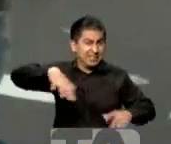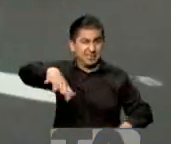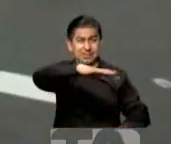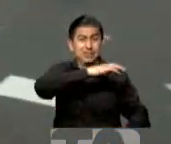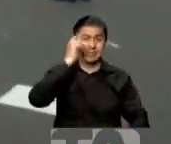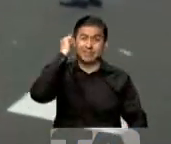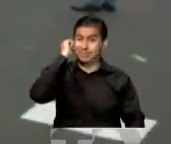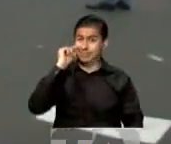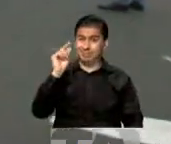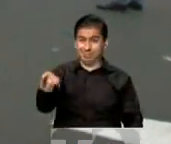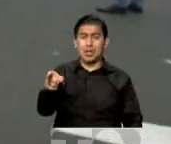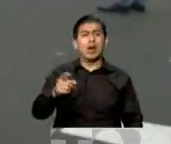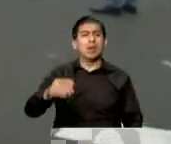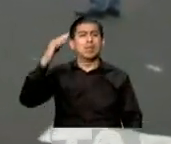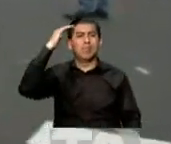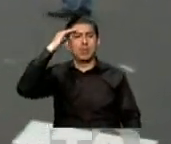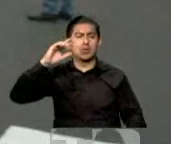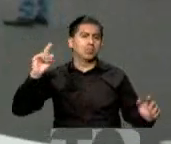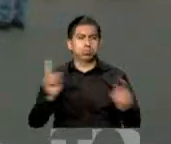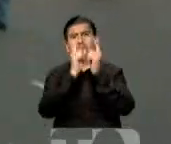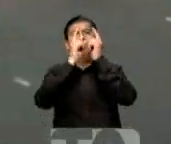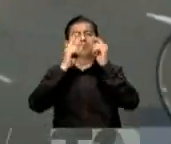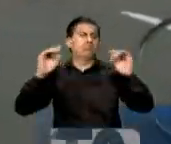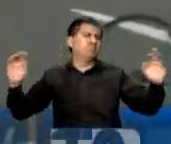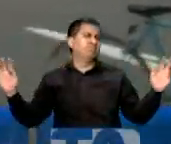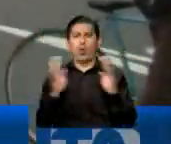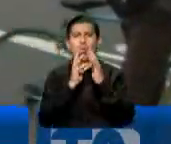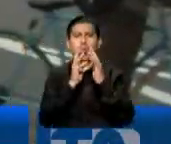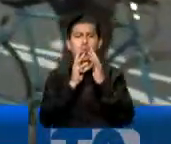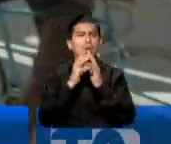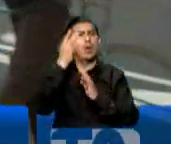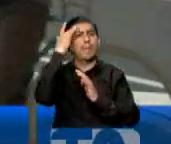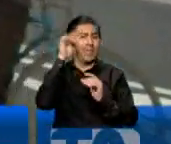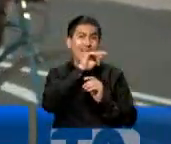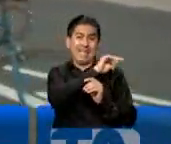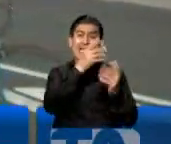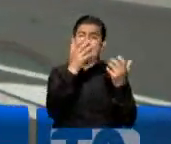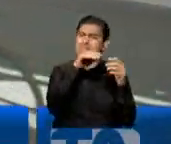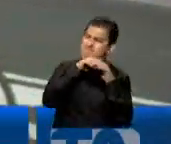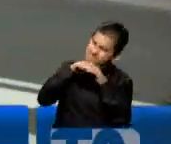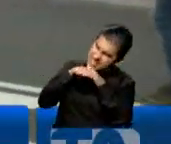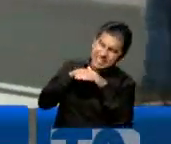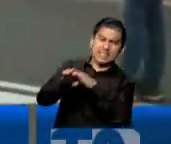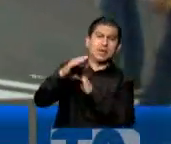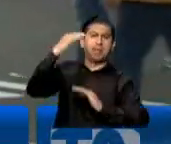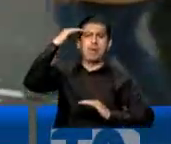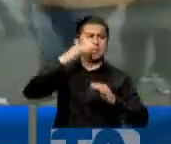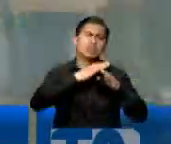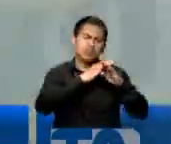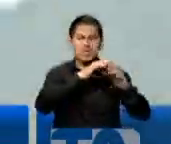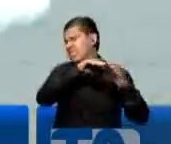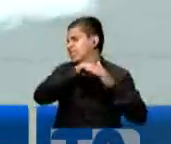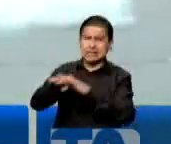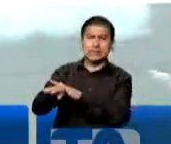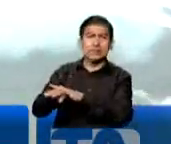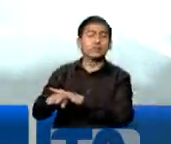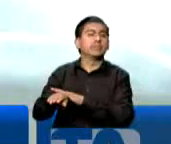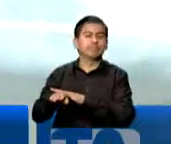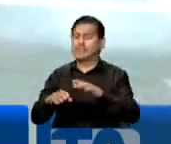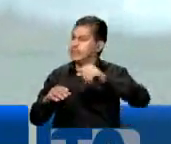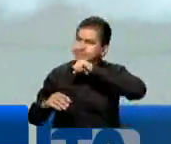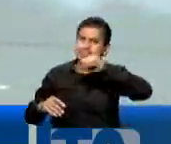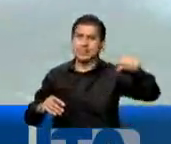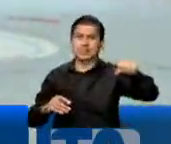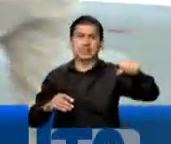los manifestantes y la policía se enfrentaron en un intento por romper los cercos de seguridad.